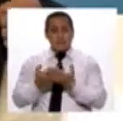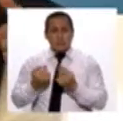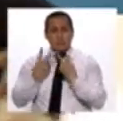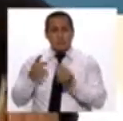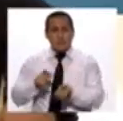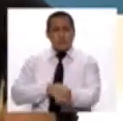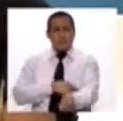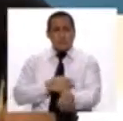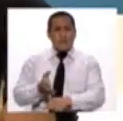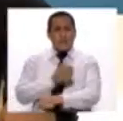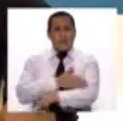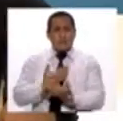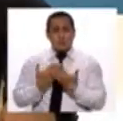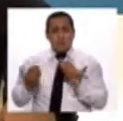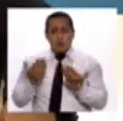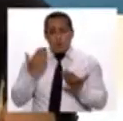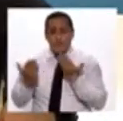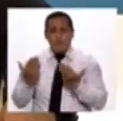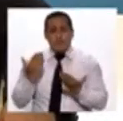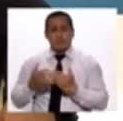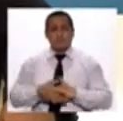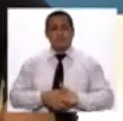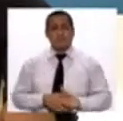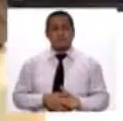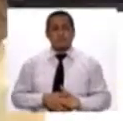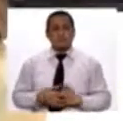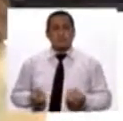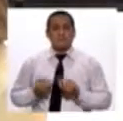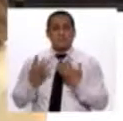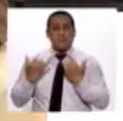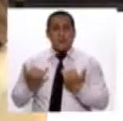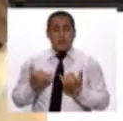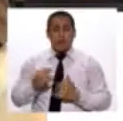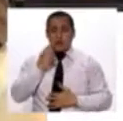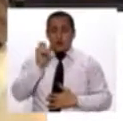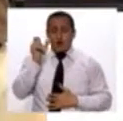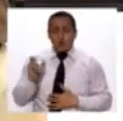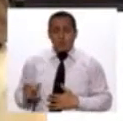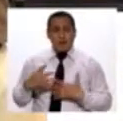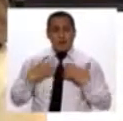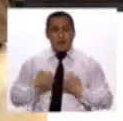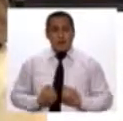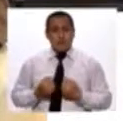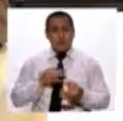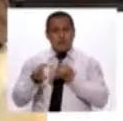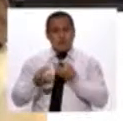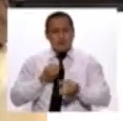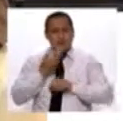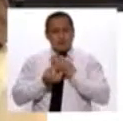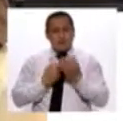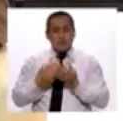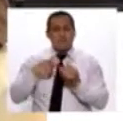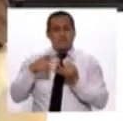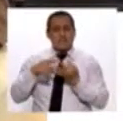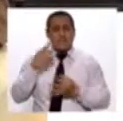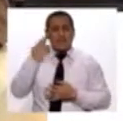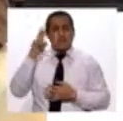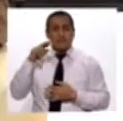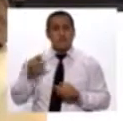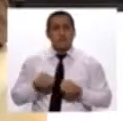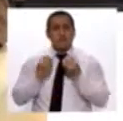además toda una tradición comparada. Correcto. Muy bien, ha sido el doctor Aníbal Quiroga quien nos ha comentado las razones por